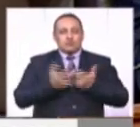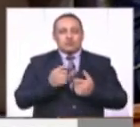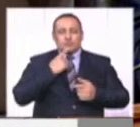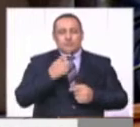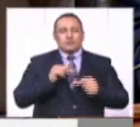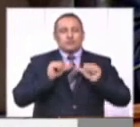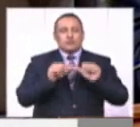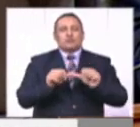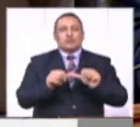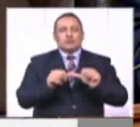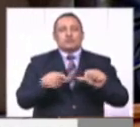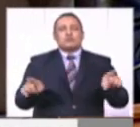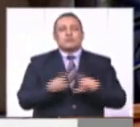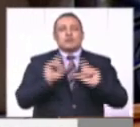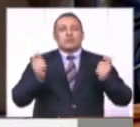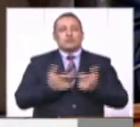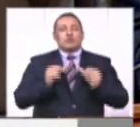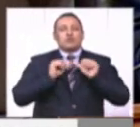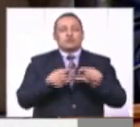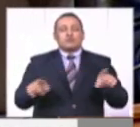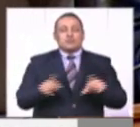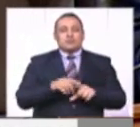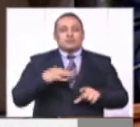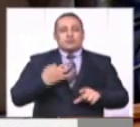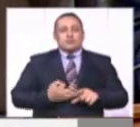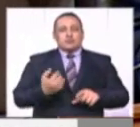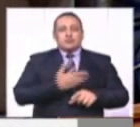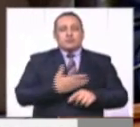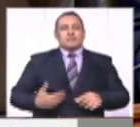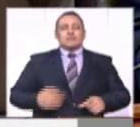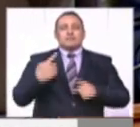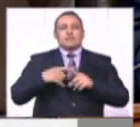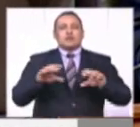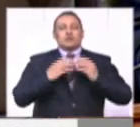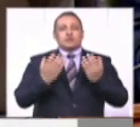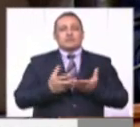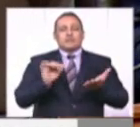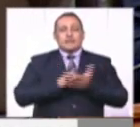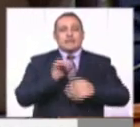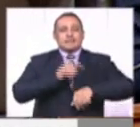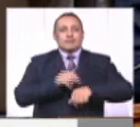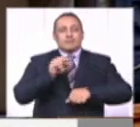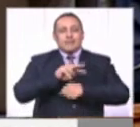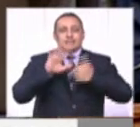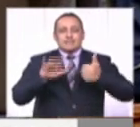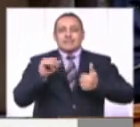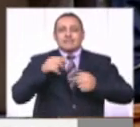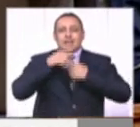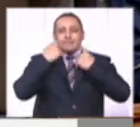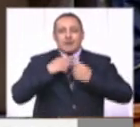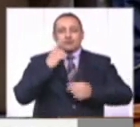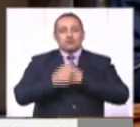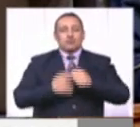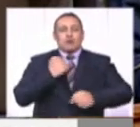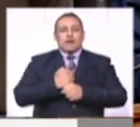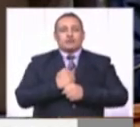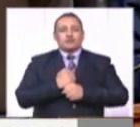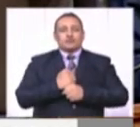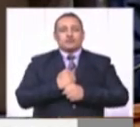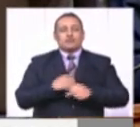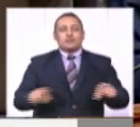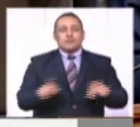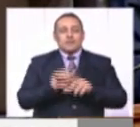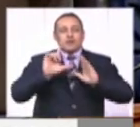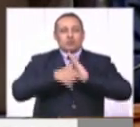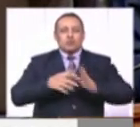permanente en la comisión permanente señor presidente señores colegas congresistas con fecha 26 de Marzo del presente año